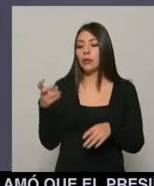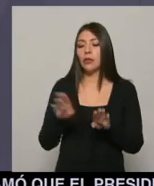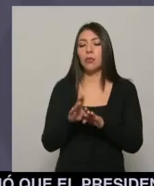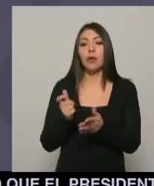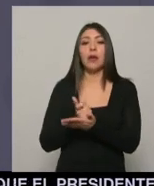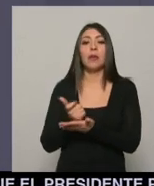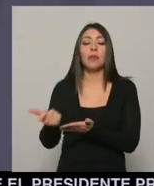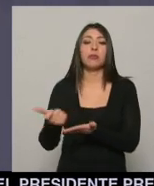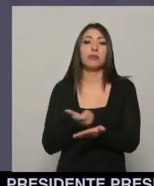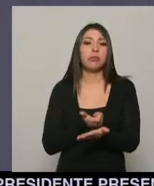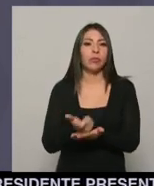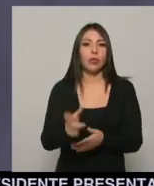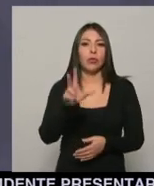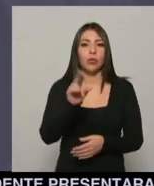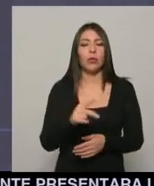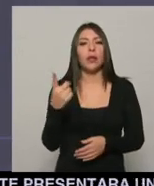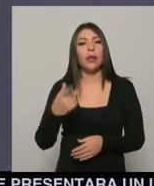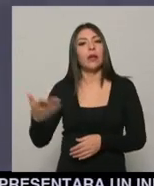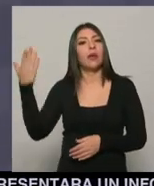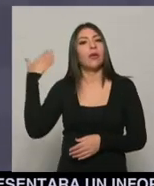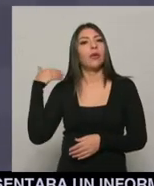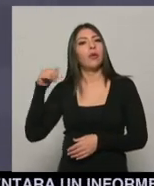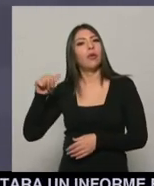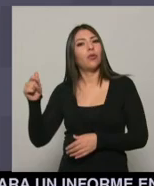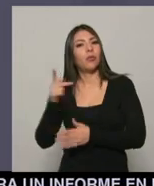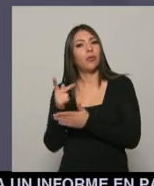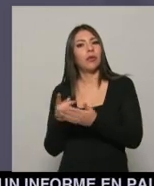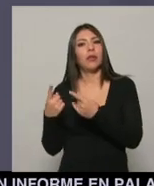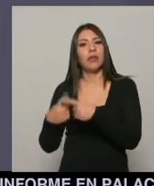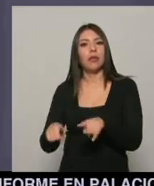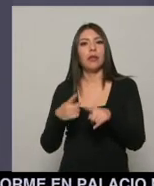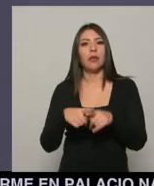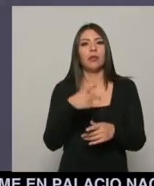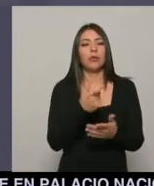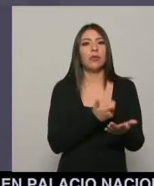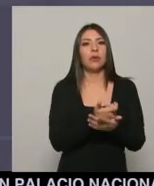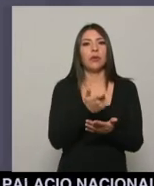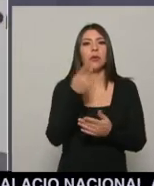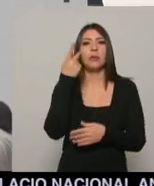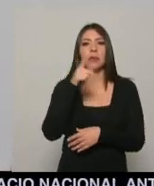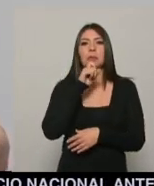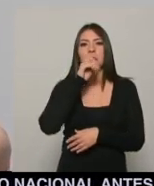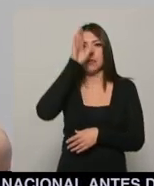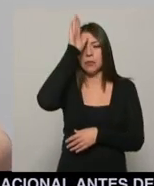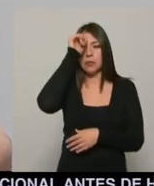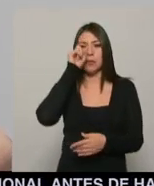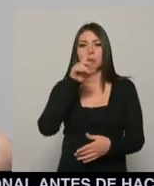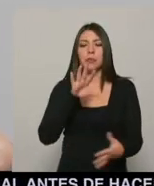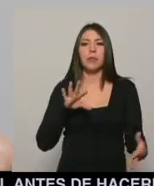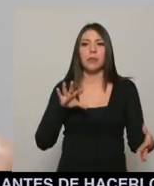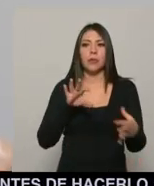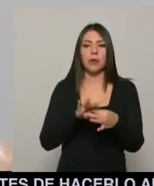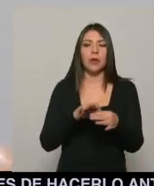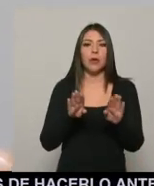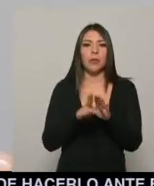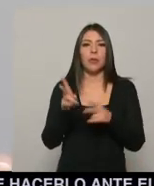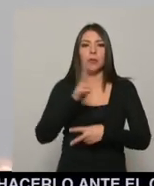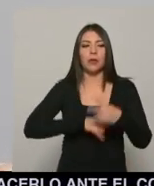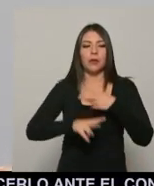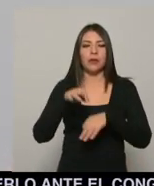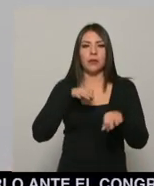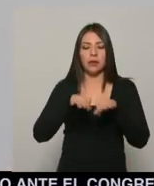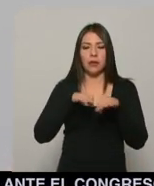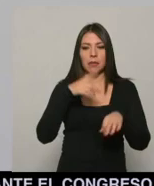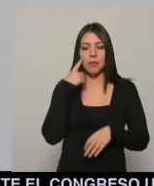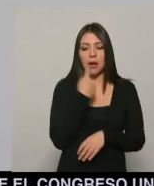transferencias, porque a diferencia de otros programas sociales, son transferencias pero vinculadas al fomento del empleo, especialmente